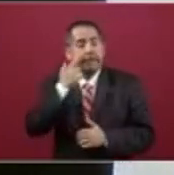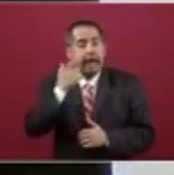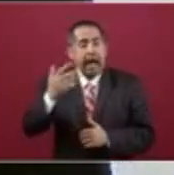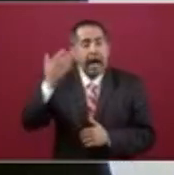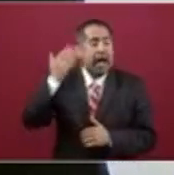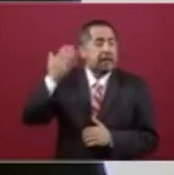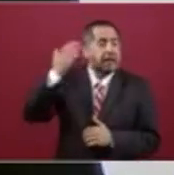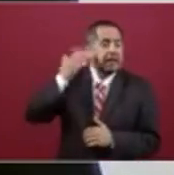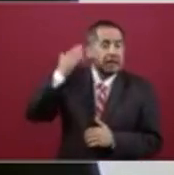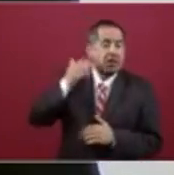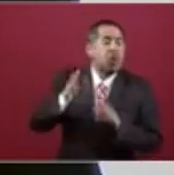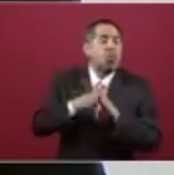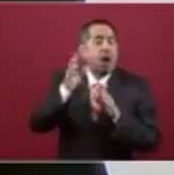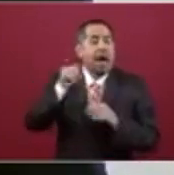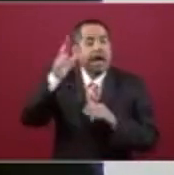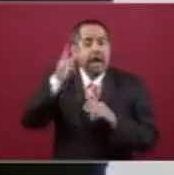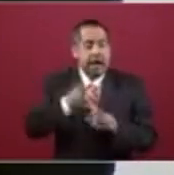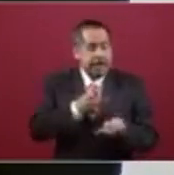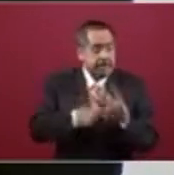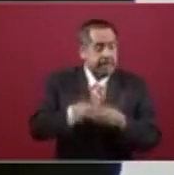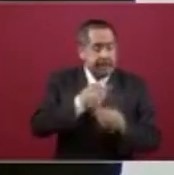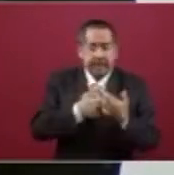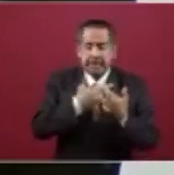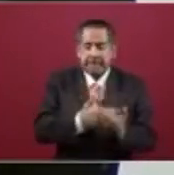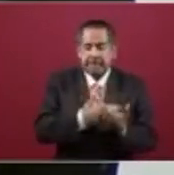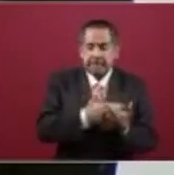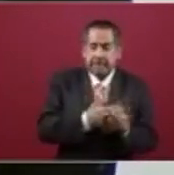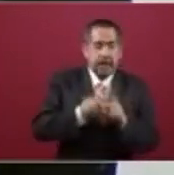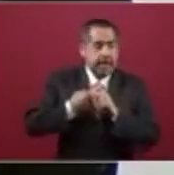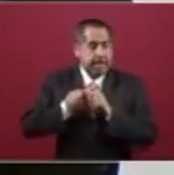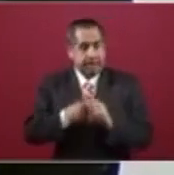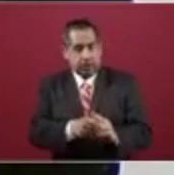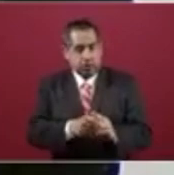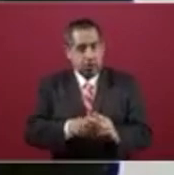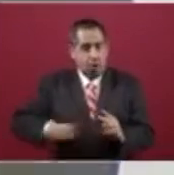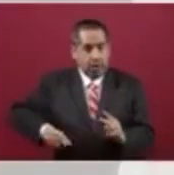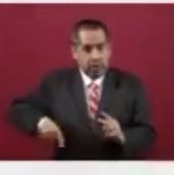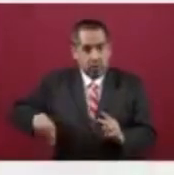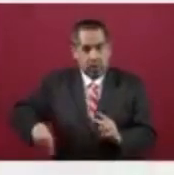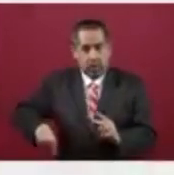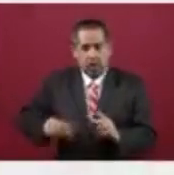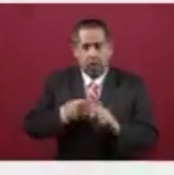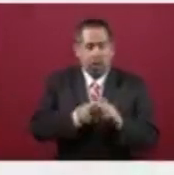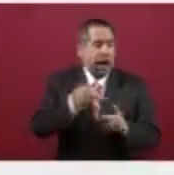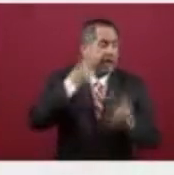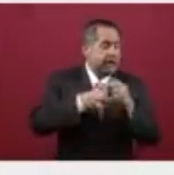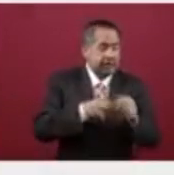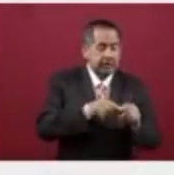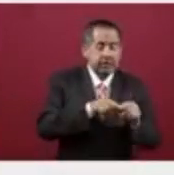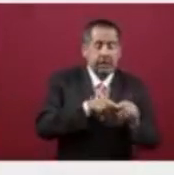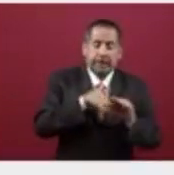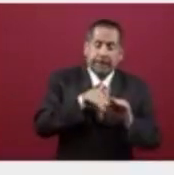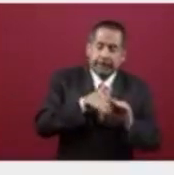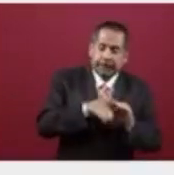producción el día que inició esta administración y cómo está el día de hoy.